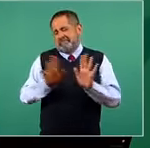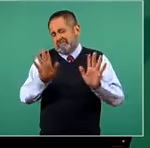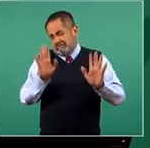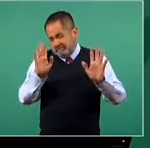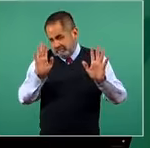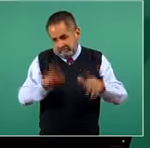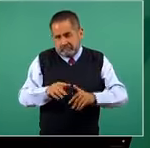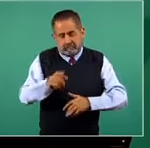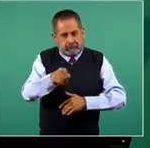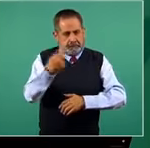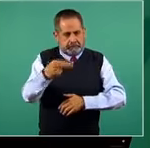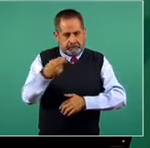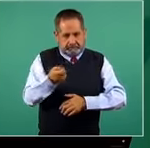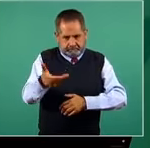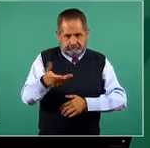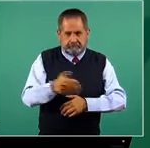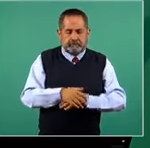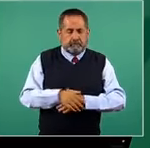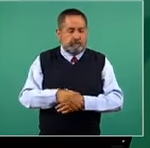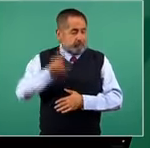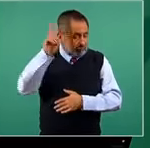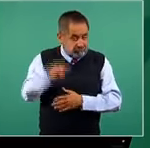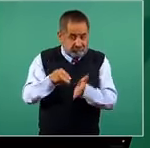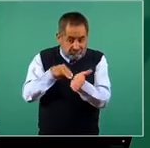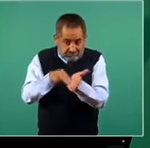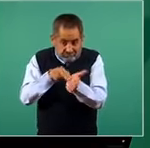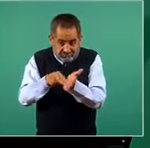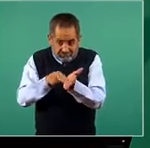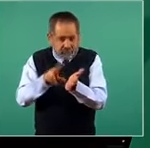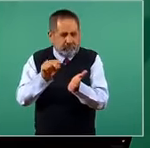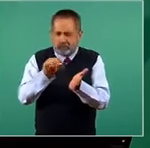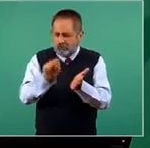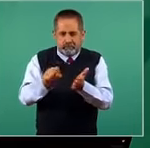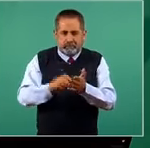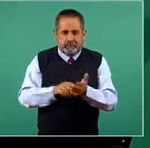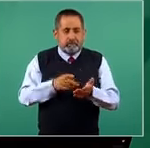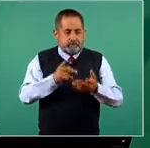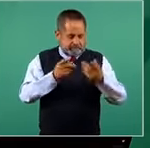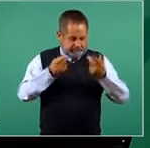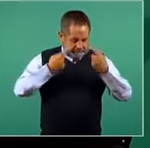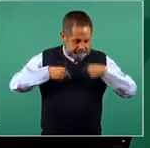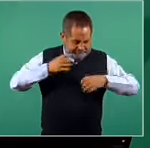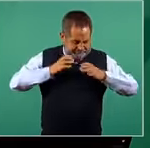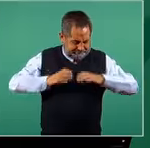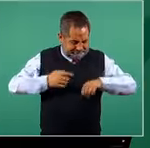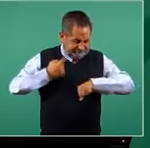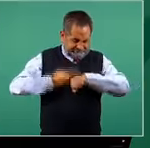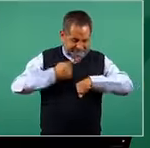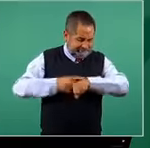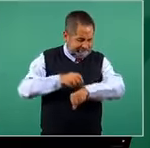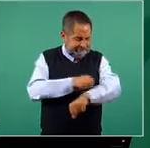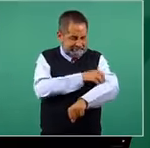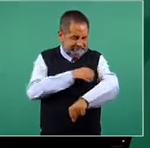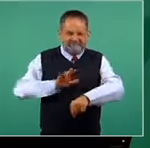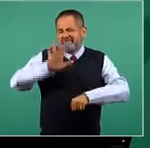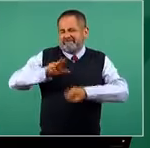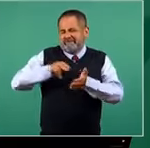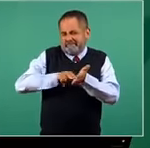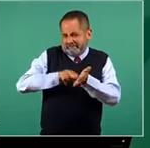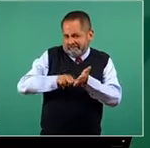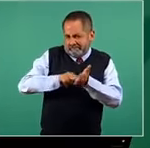Este hongo negro, en realidad no es negro el hongo, pero da lesiones necróticas que pueden dar una coloración negra cuando el tejido se